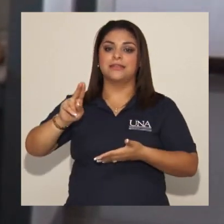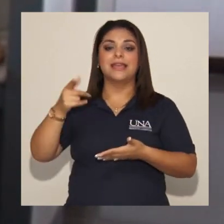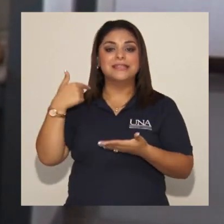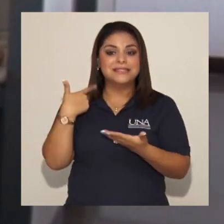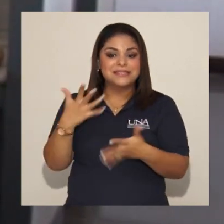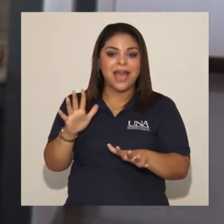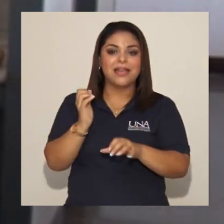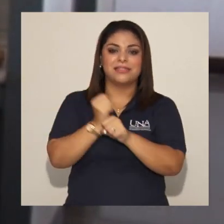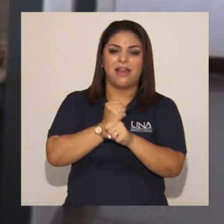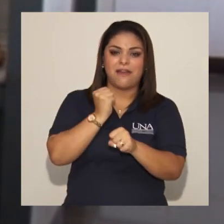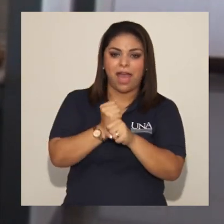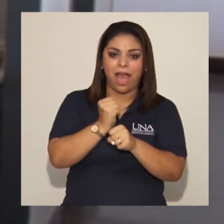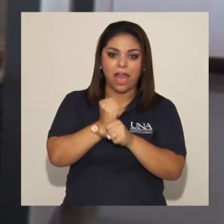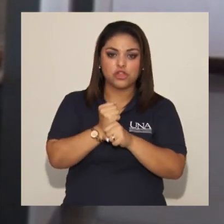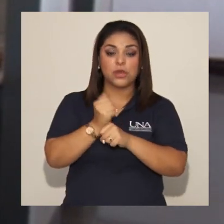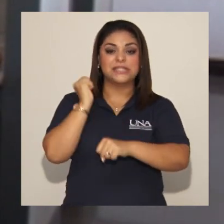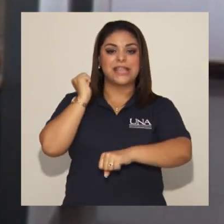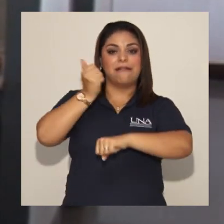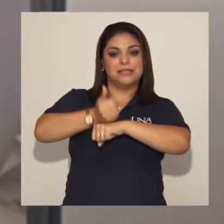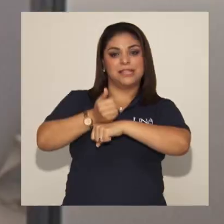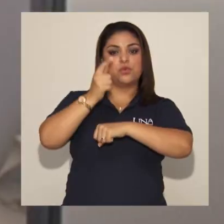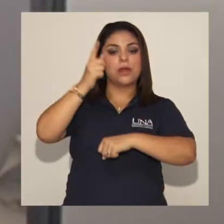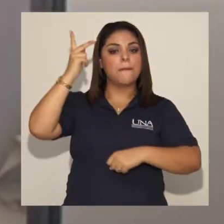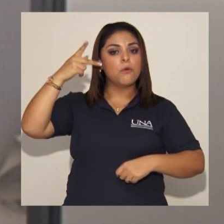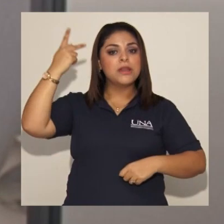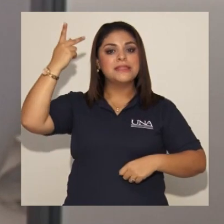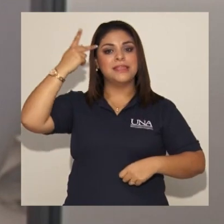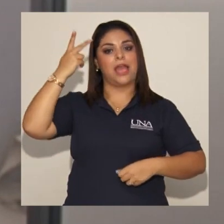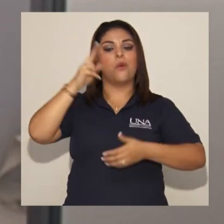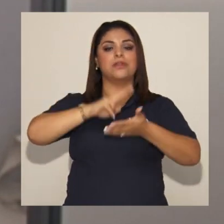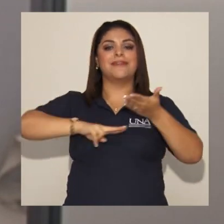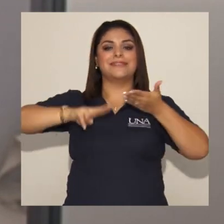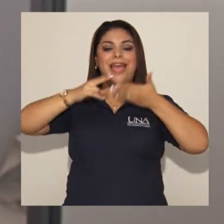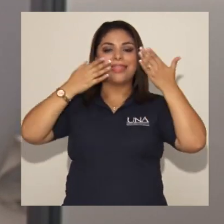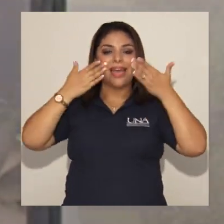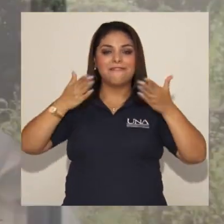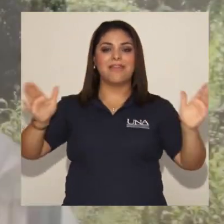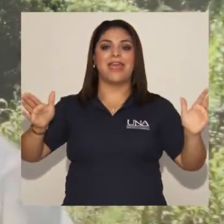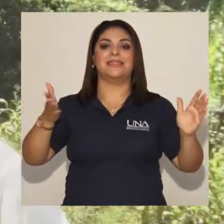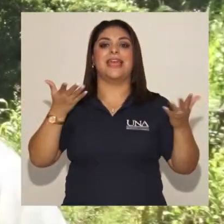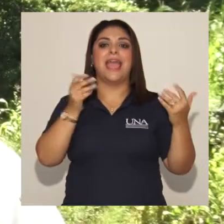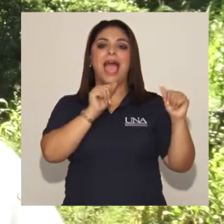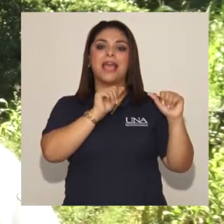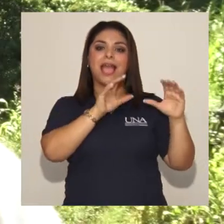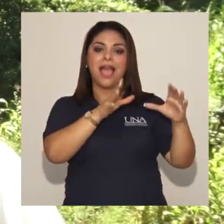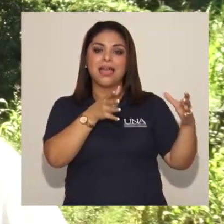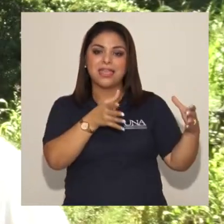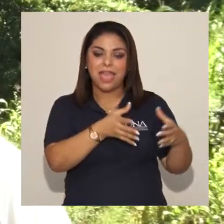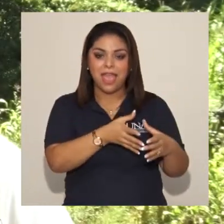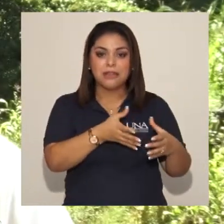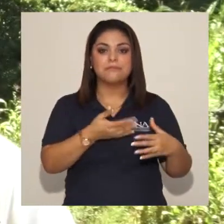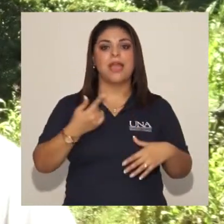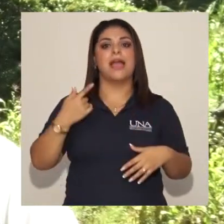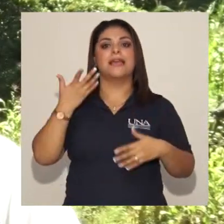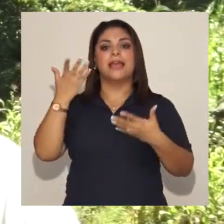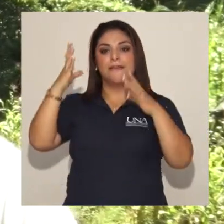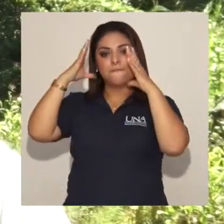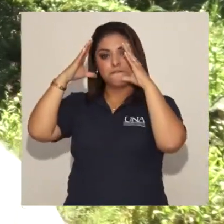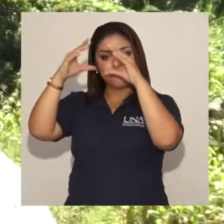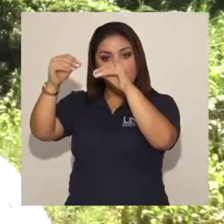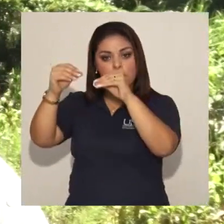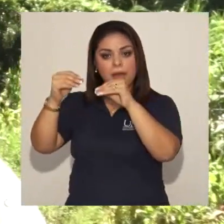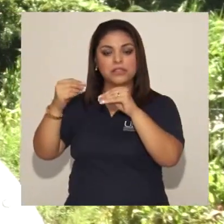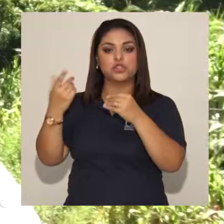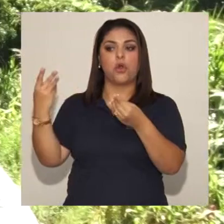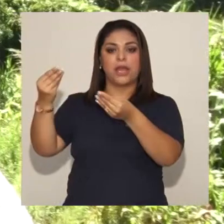trabajando es establecer una política universidad abierta donde la academia donde la parte de la información